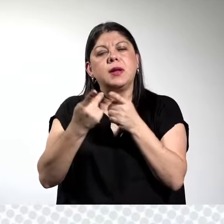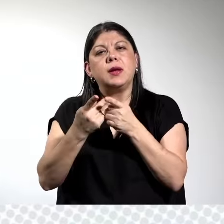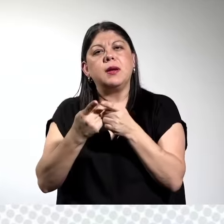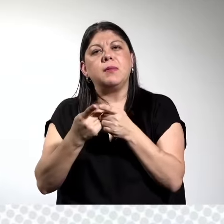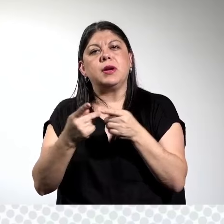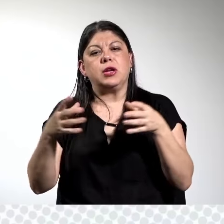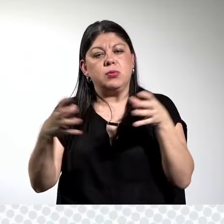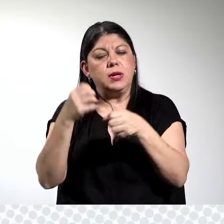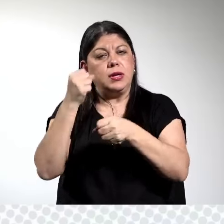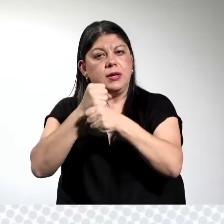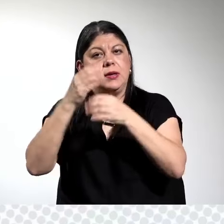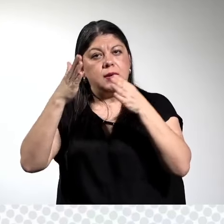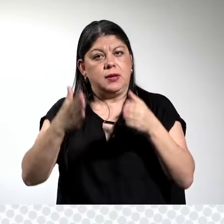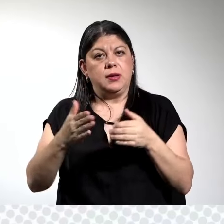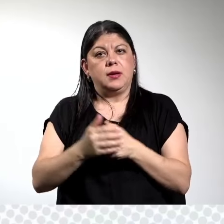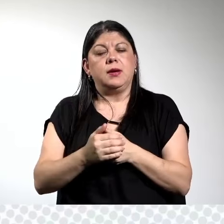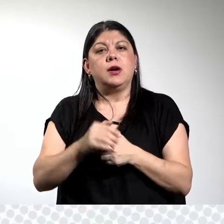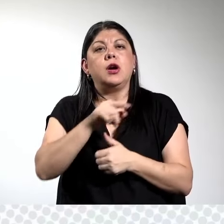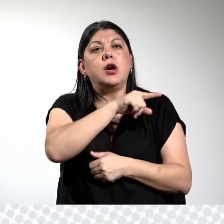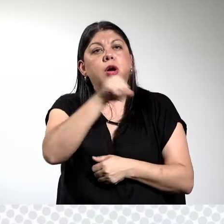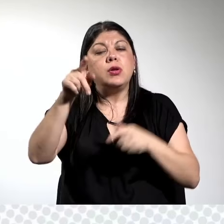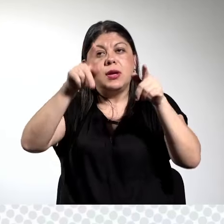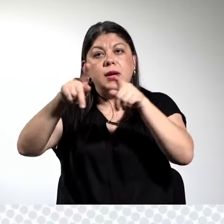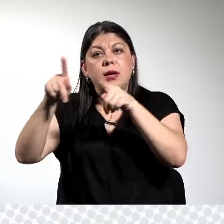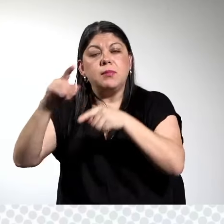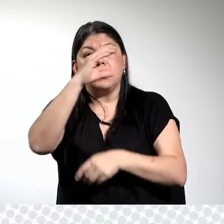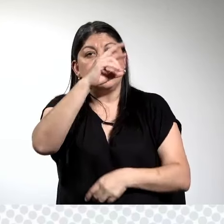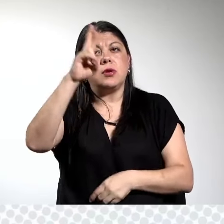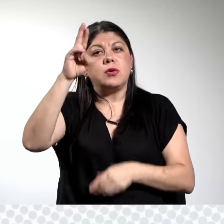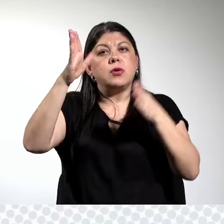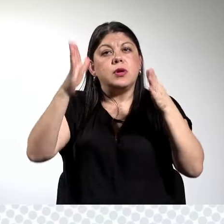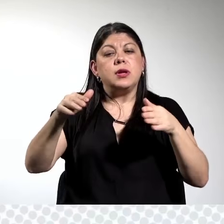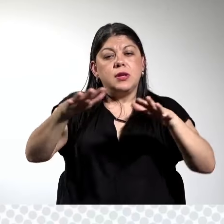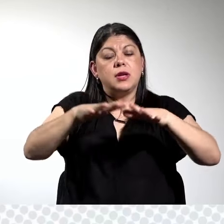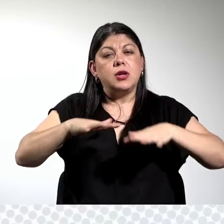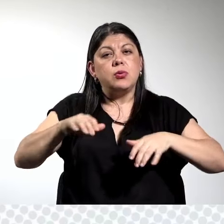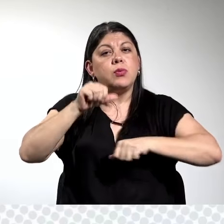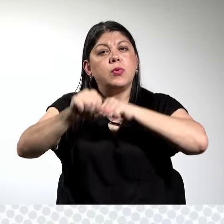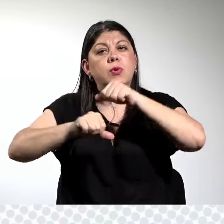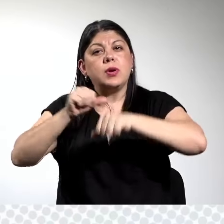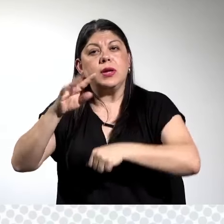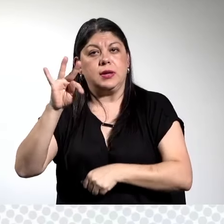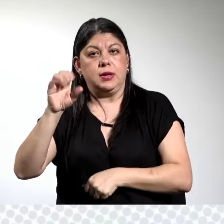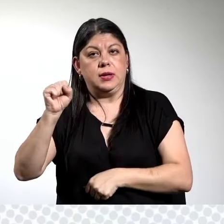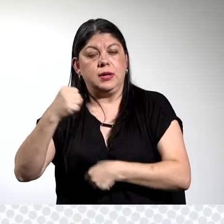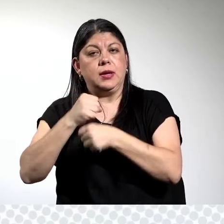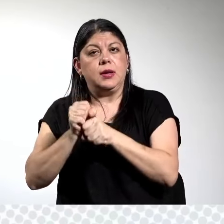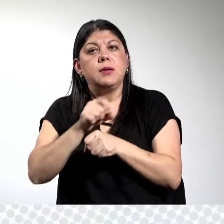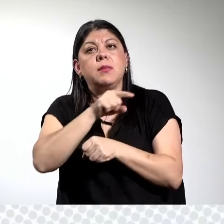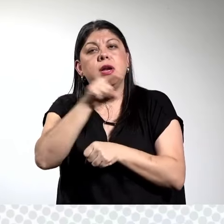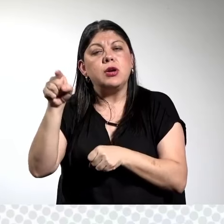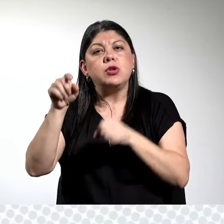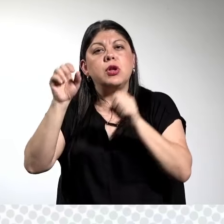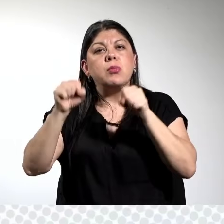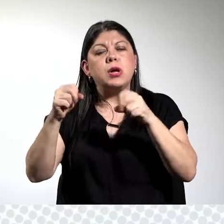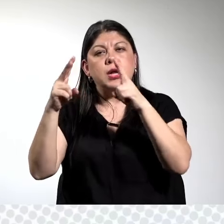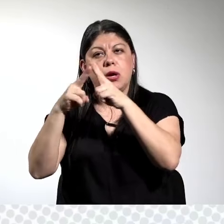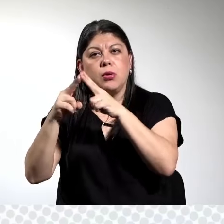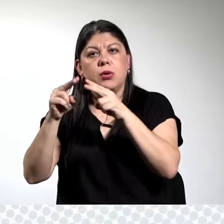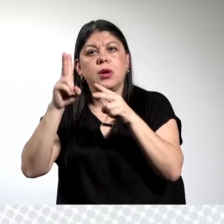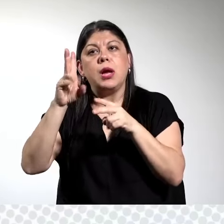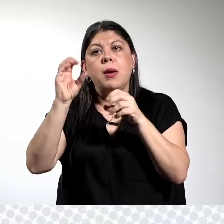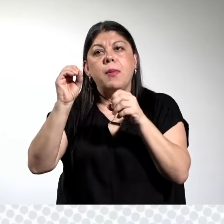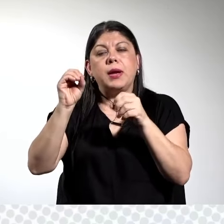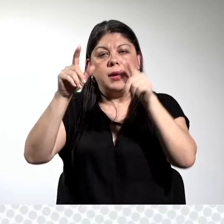Partido de la Clase Trabajadora. Y a ustedes, las personas costarricenses, este es un esfuerzo que hace el Tribunal Supremo de Elecciones para que usted pueda conocer a las